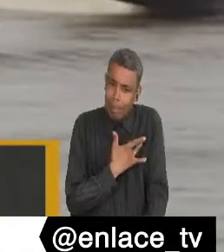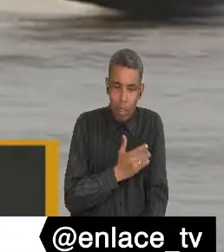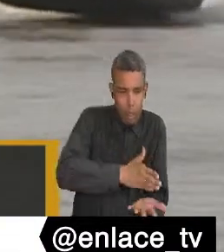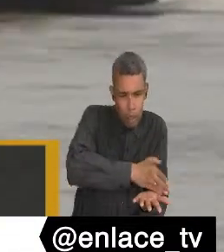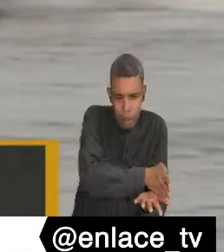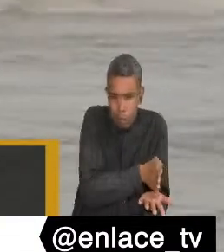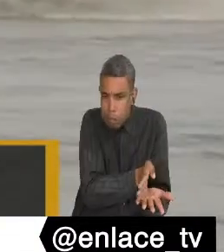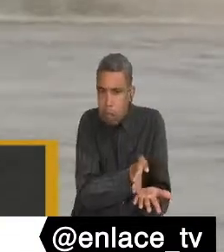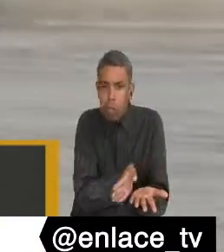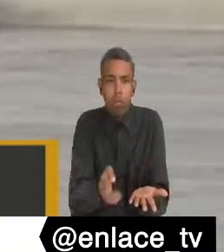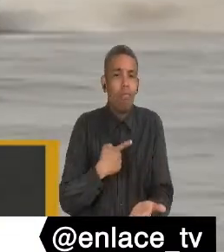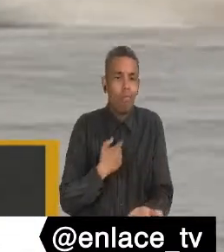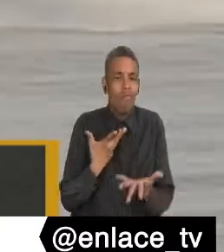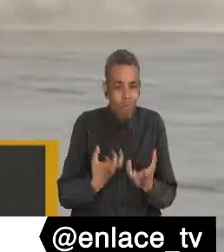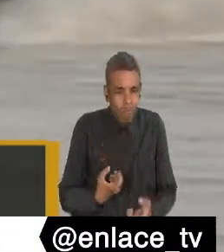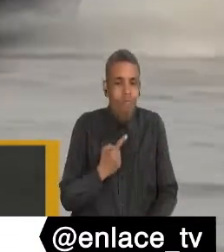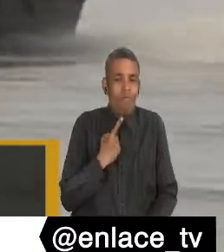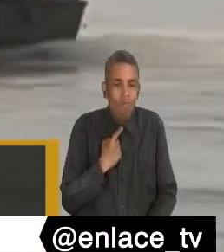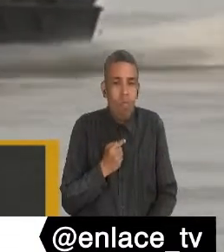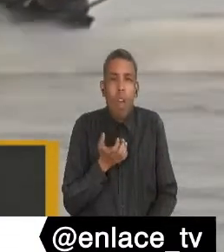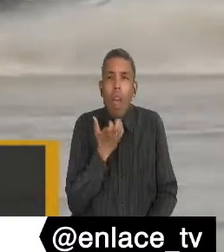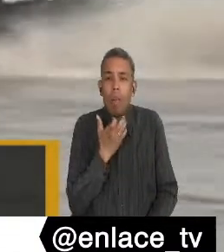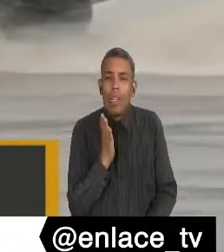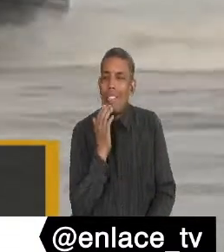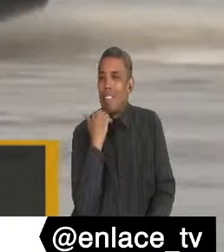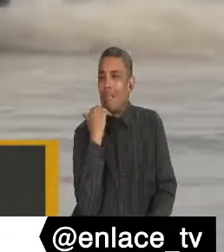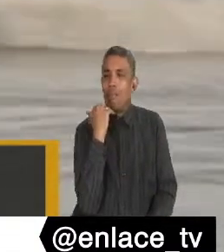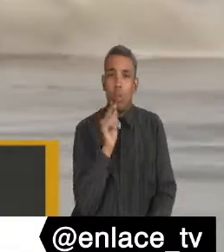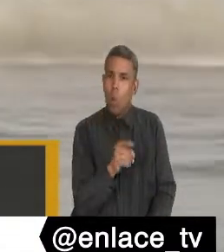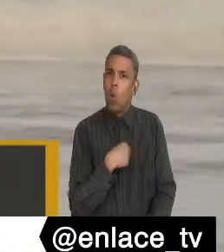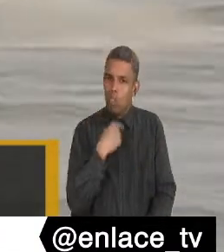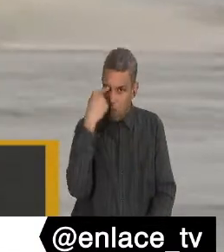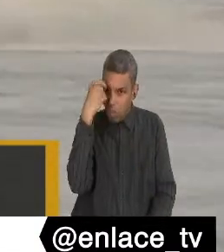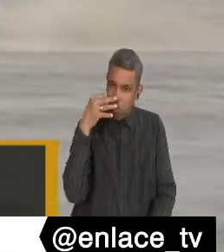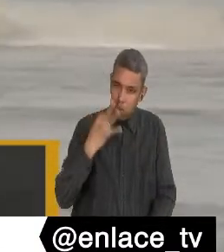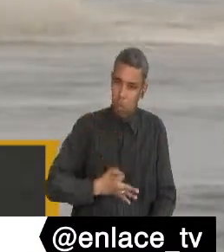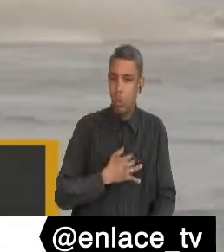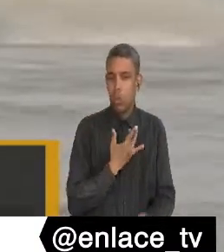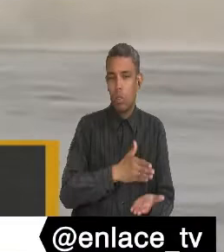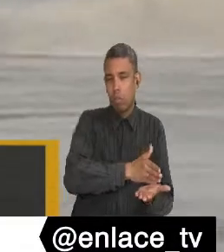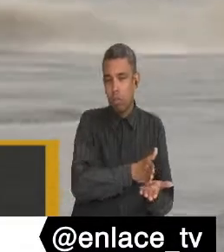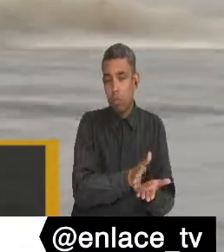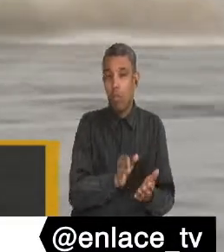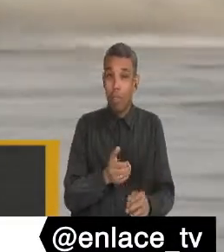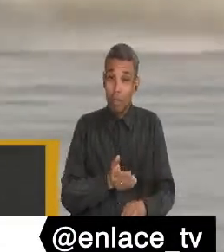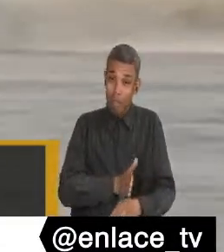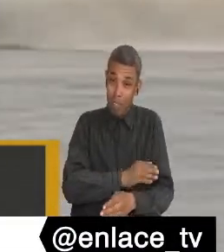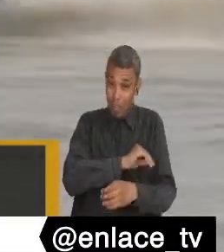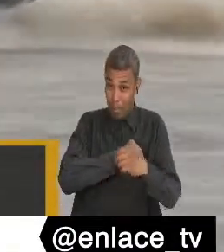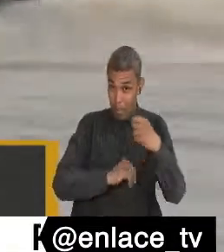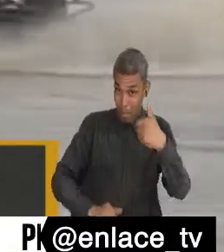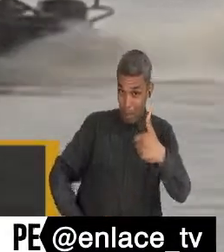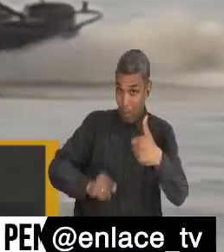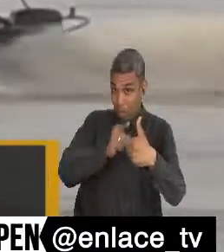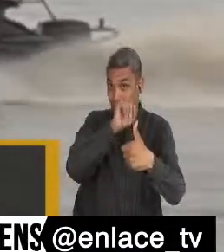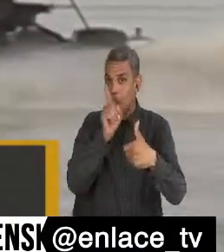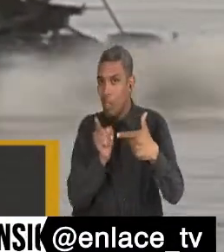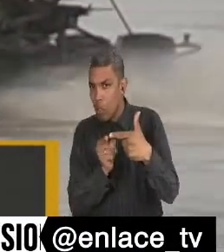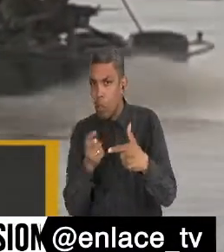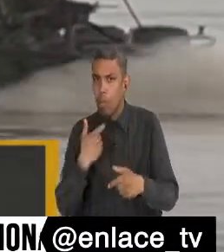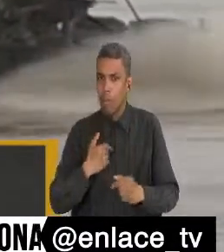eso, someterse a todos los exámenes físicos y psicológicos que la institución pues requiere para que la persona pueda